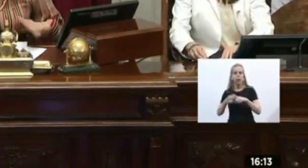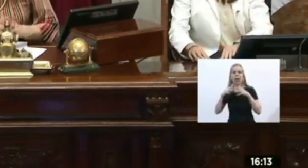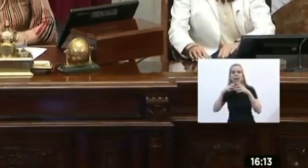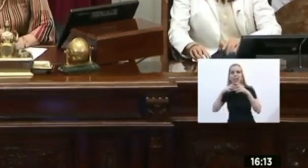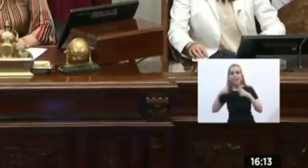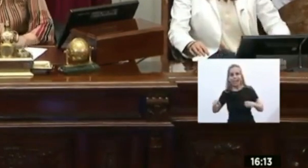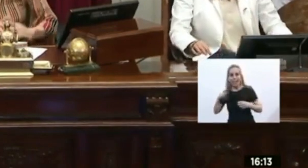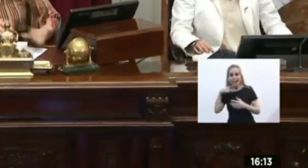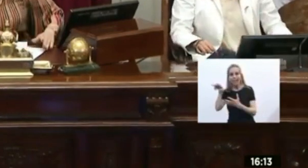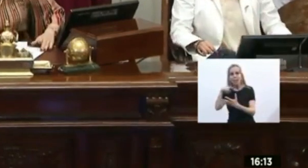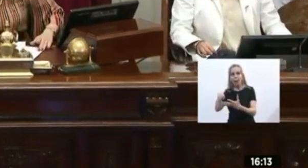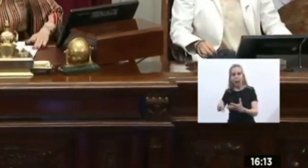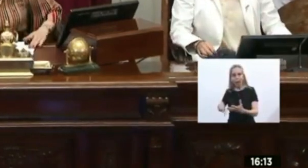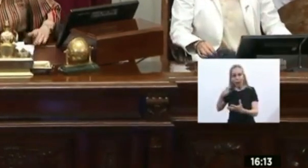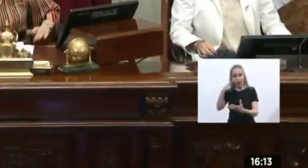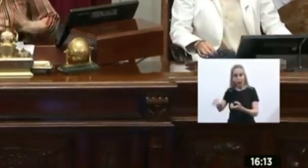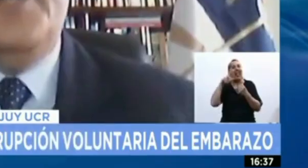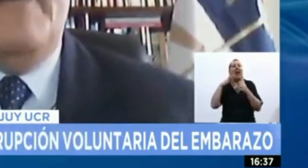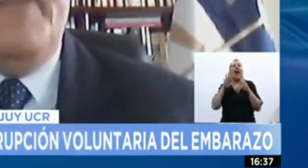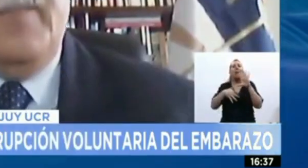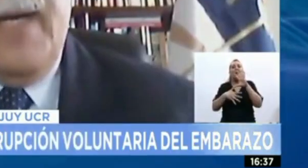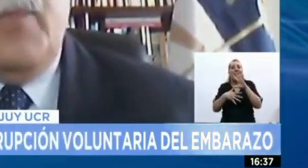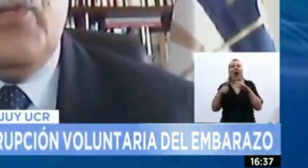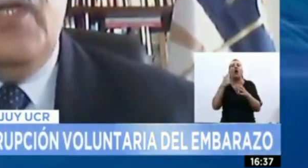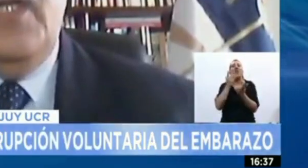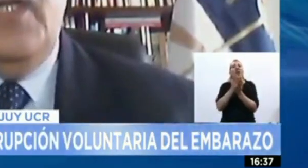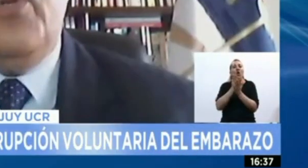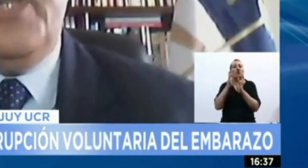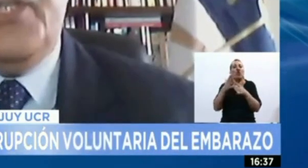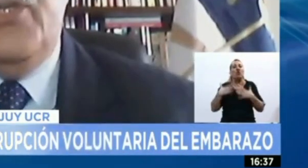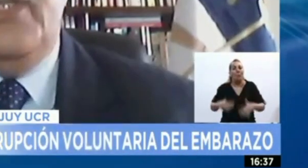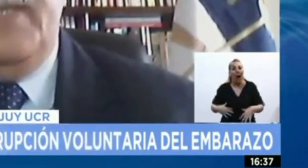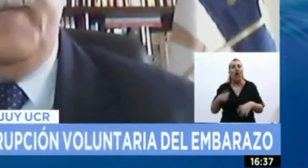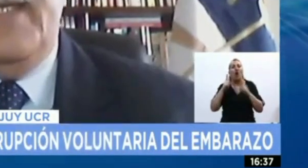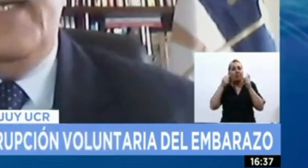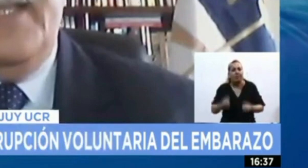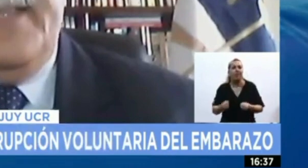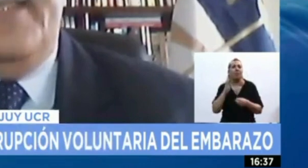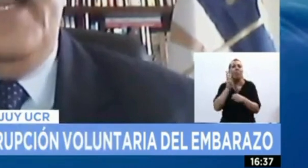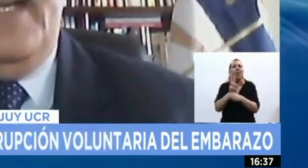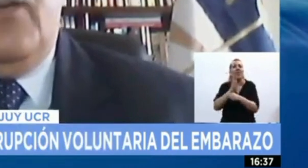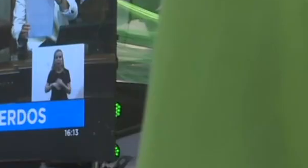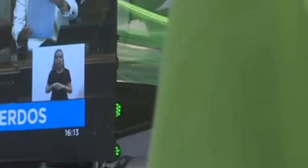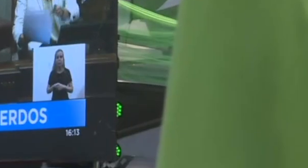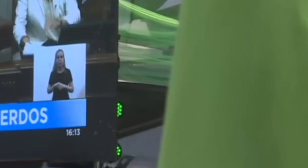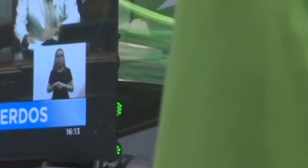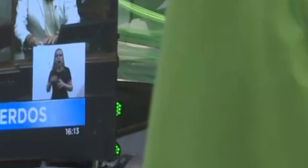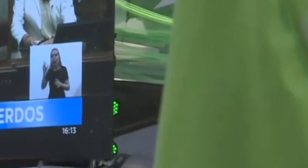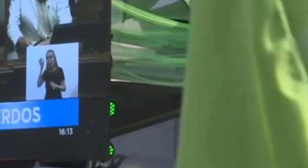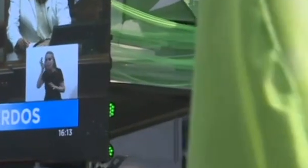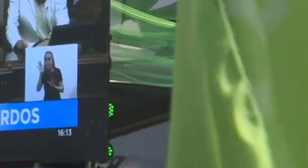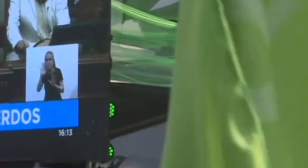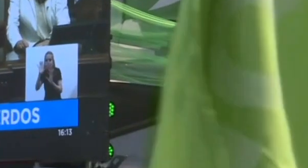titular del cuerpo cristina kirchner quien se declaraba anti legalización hasta 2018 cuando cambió su postura miles de